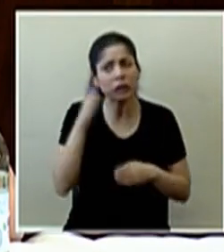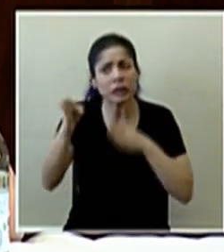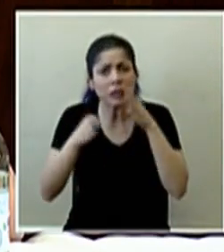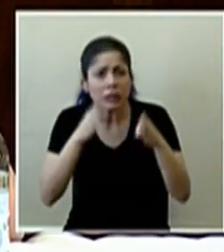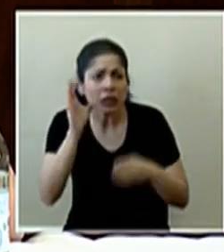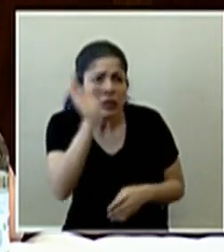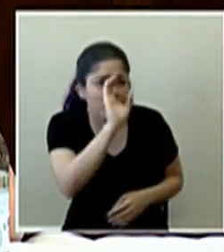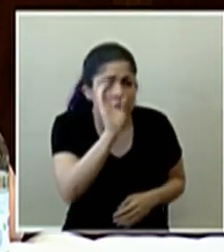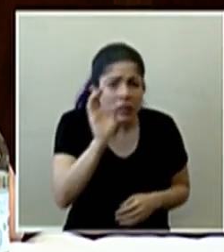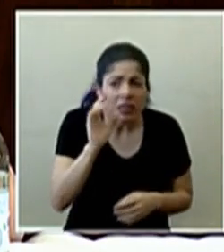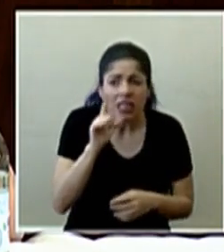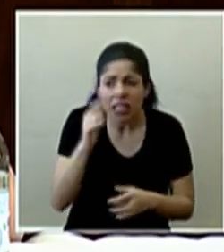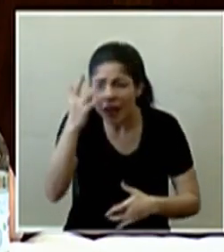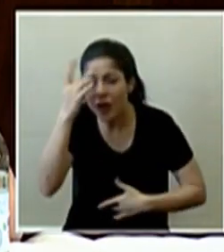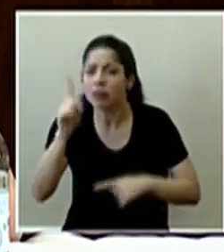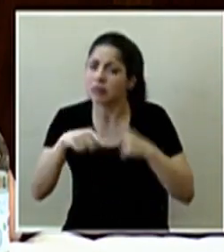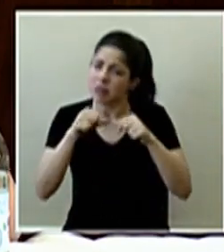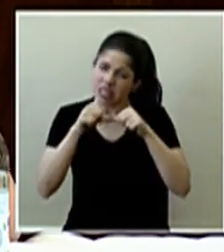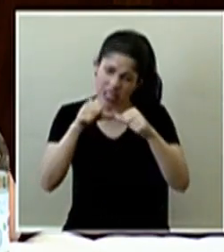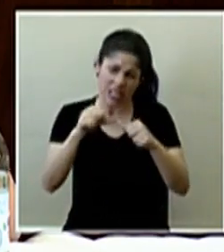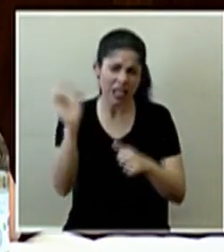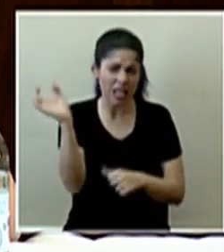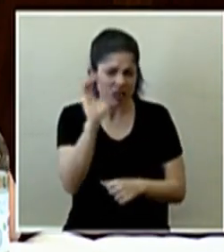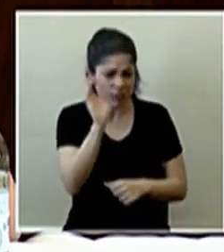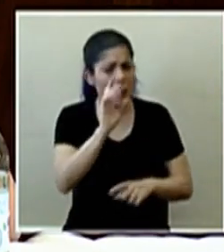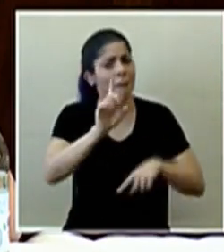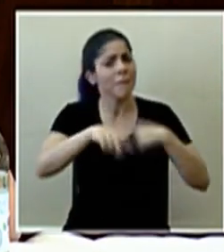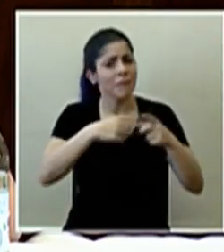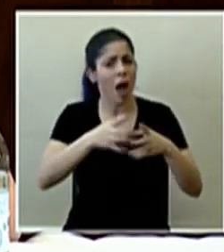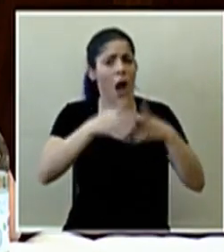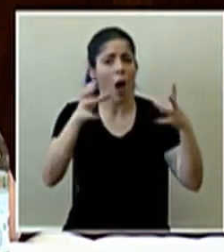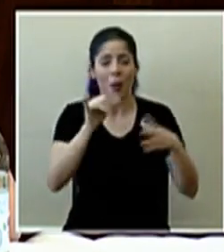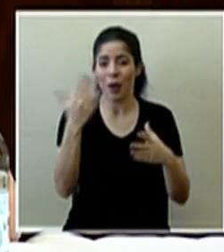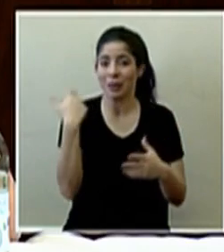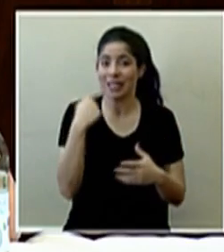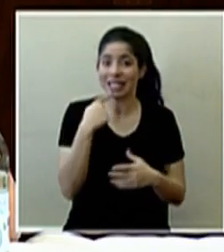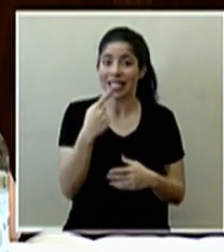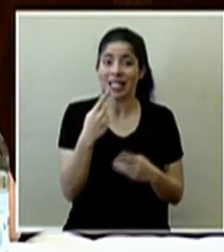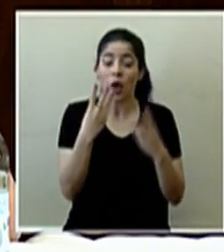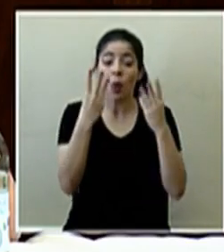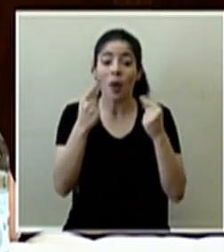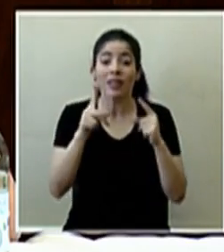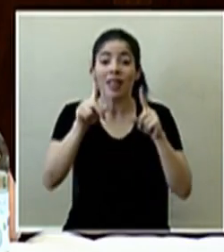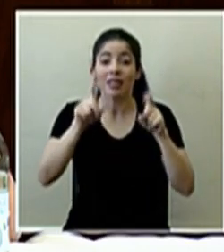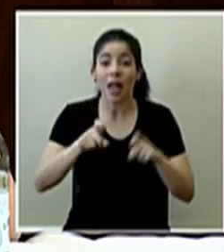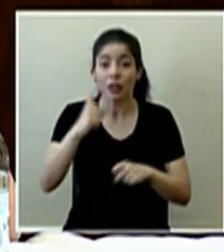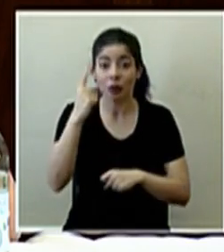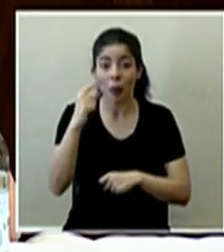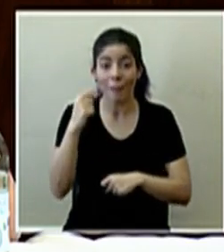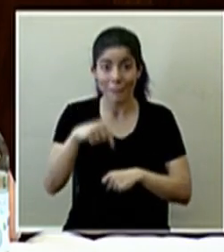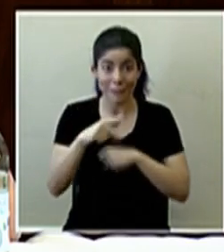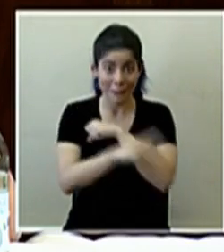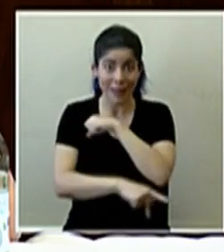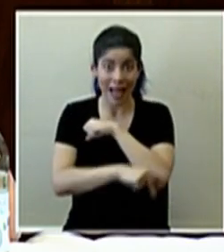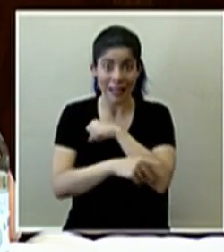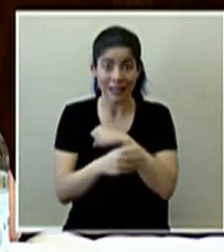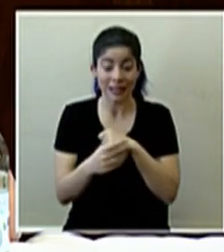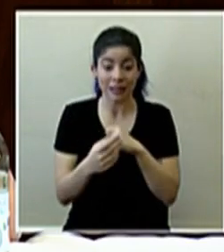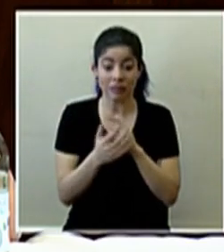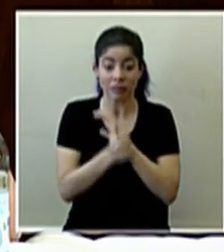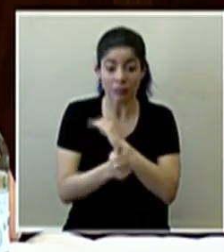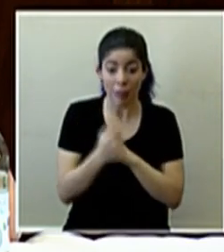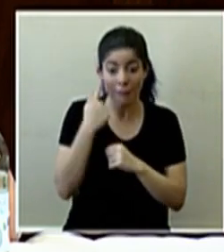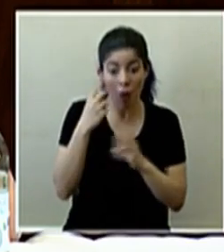casos y vamos a seguir saliendo a buscar casos. Vamos a aumentar, como decía, la capacidad diagnóstica del país de forma